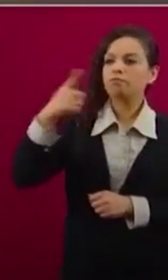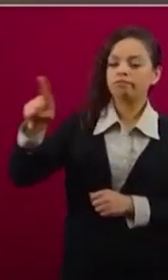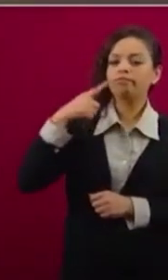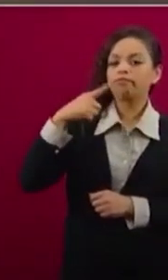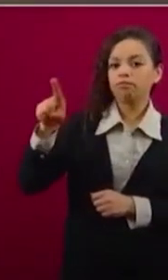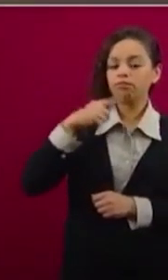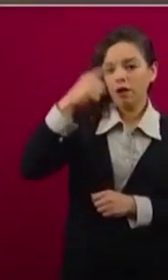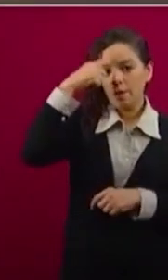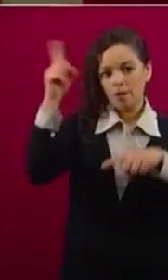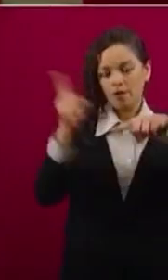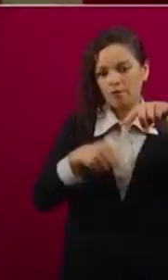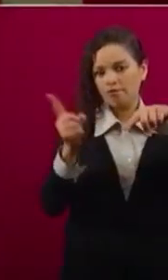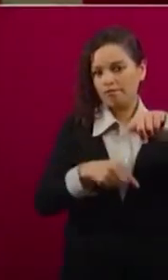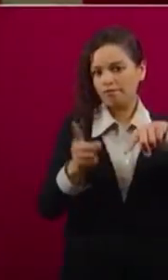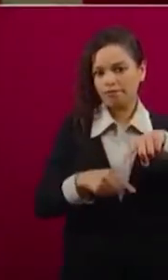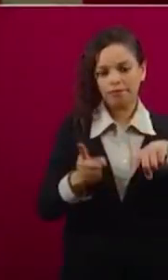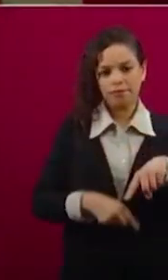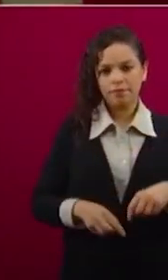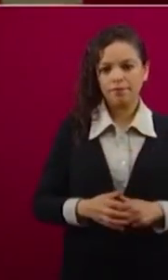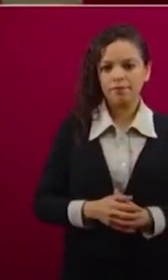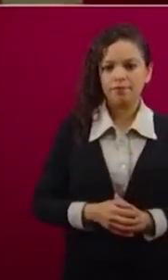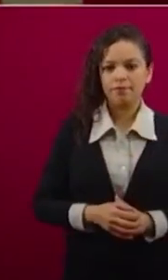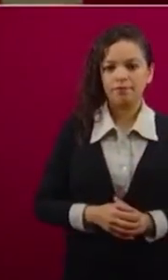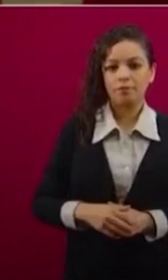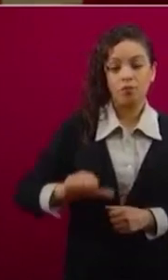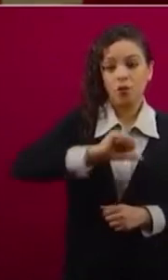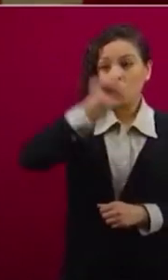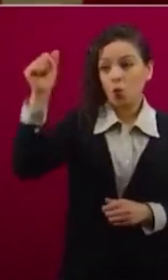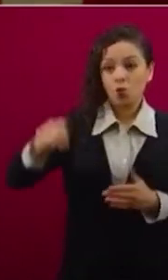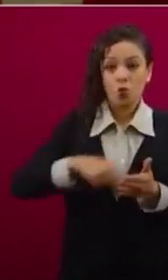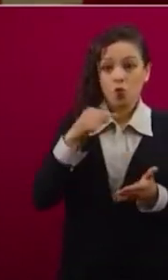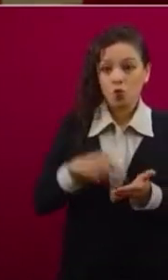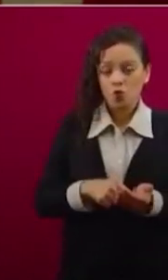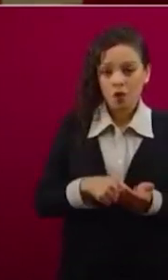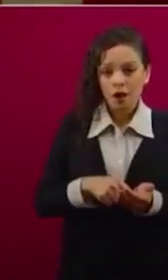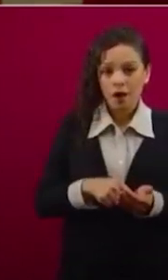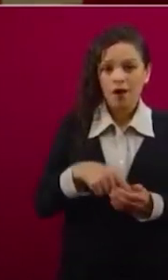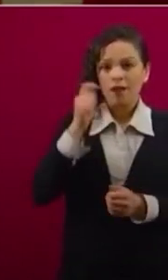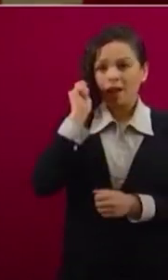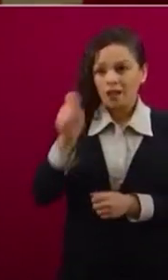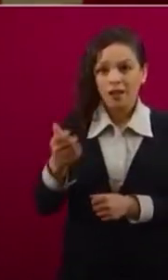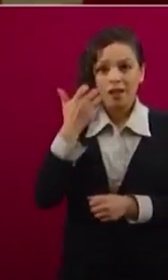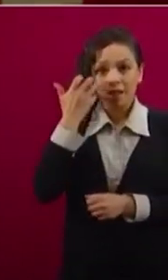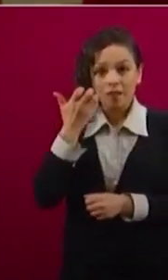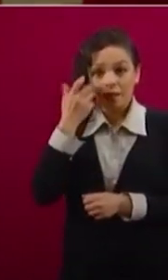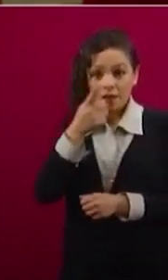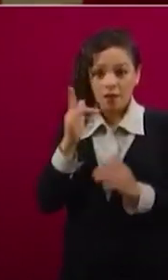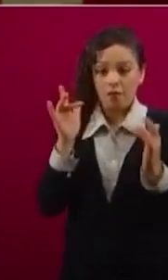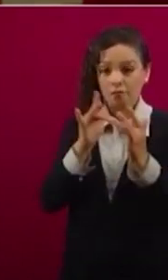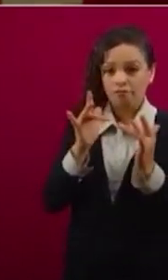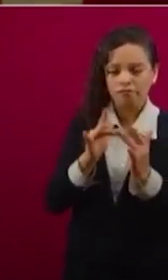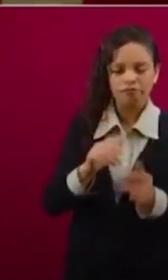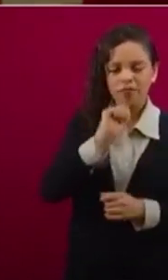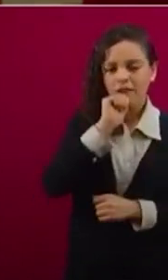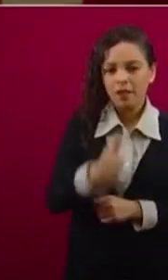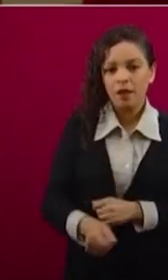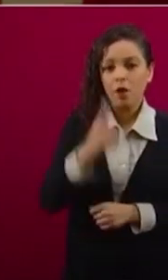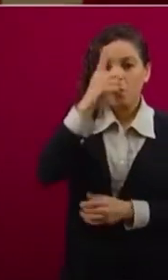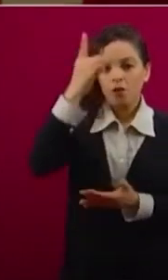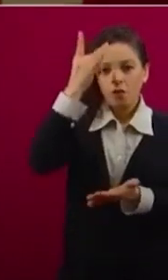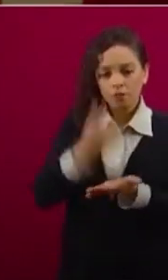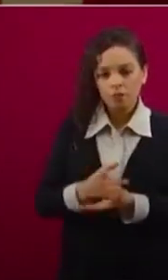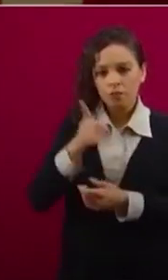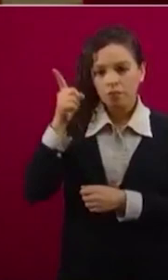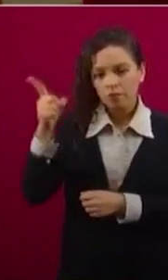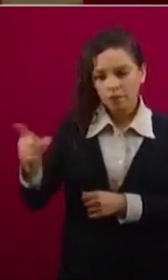de inmediato no hay otra fuente no hay otro lugar nadie los va a contactar ustedes tienen que ir a la página del seguro social y ahí